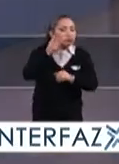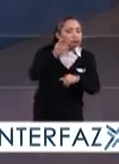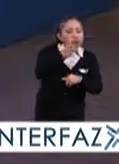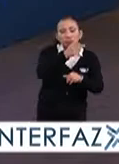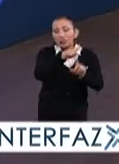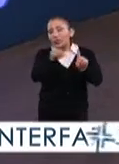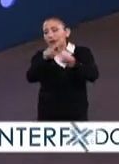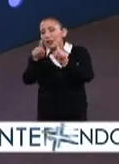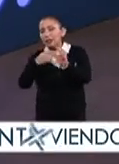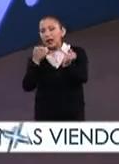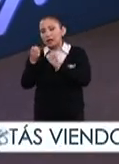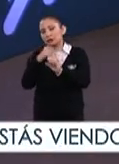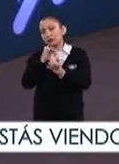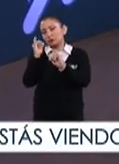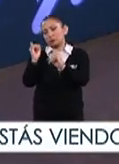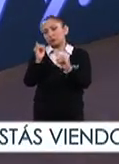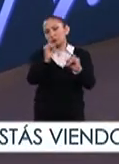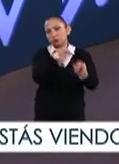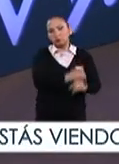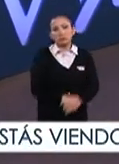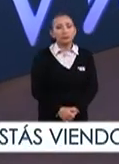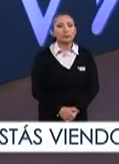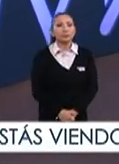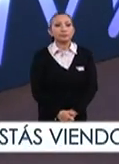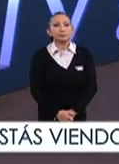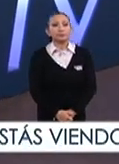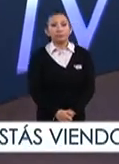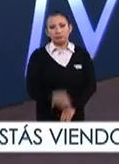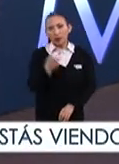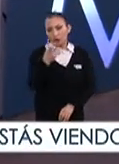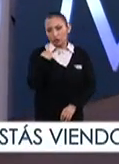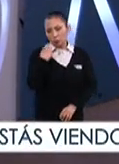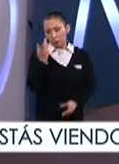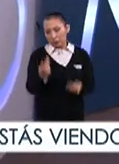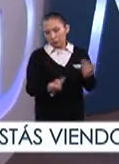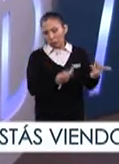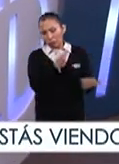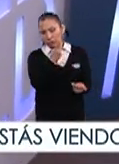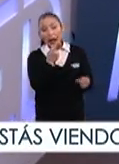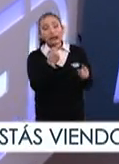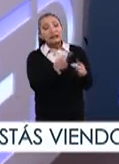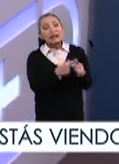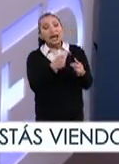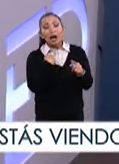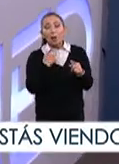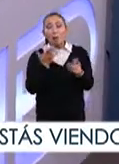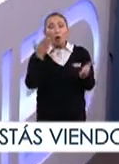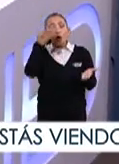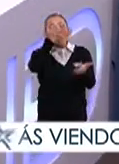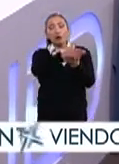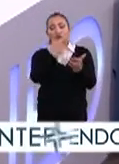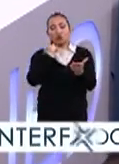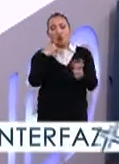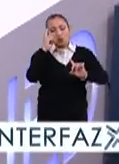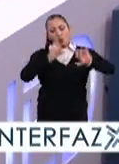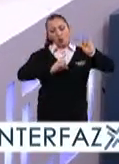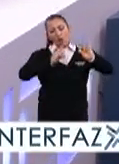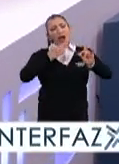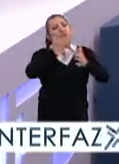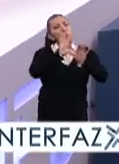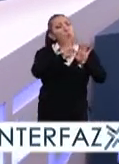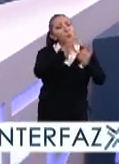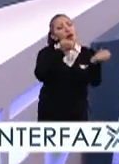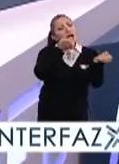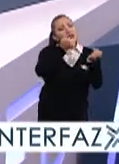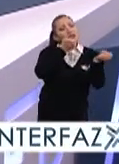el programa de ejercicio. Claro. Justamente en ese aspecto yo quisiera preguntarte, ¿a quién se debe de recurrir para tener una rutina